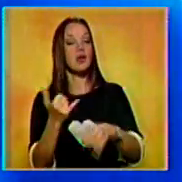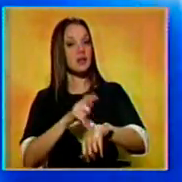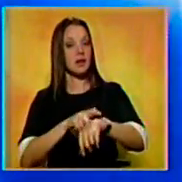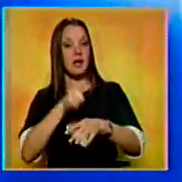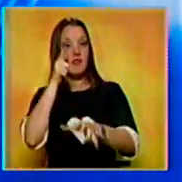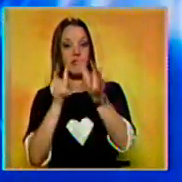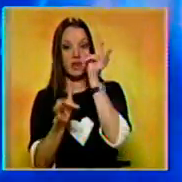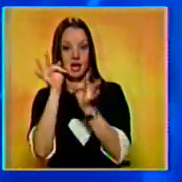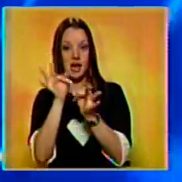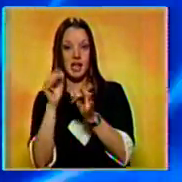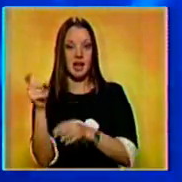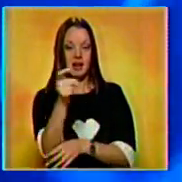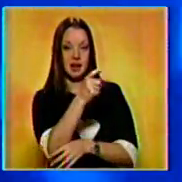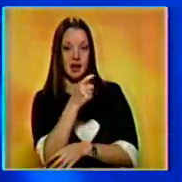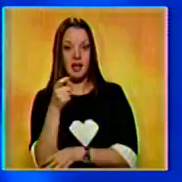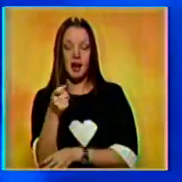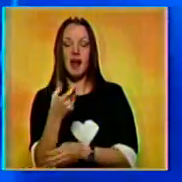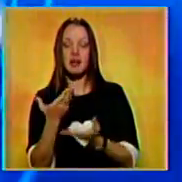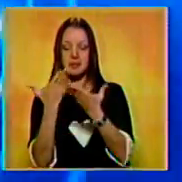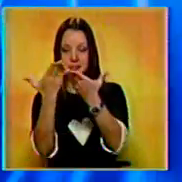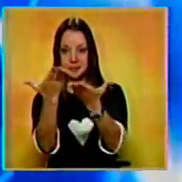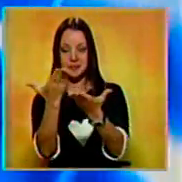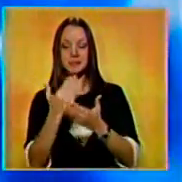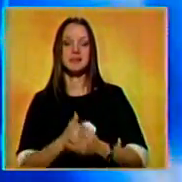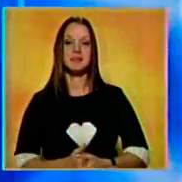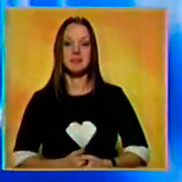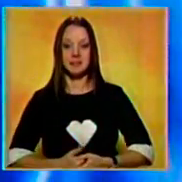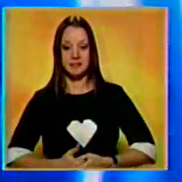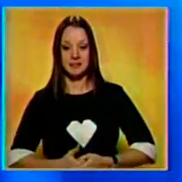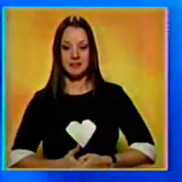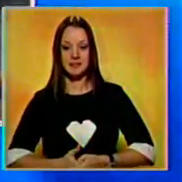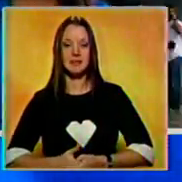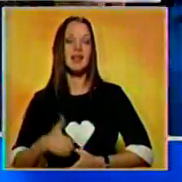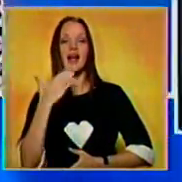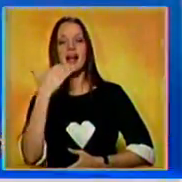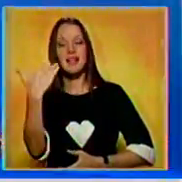la Fiscalía General de la República y con ella retornamos al PAS al estudio. Muchísimas gracias.